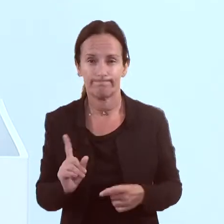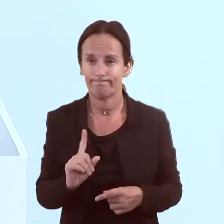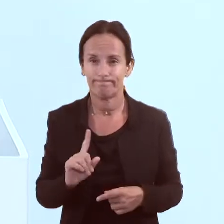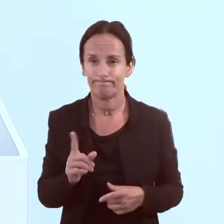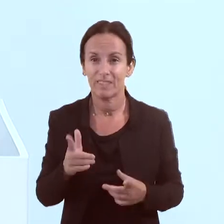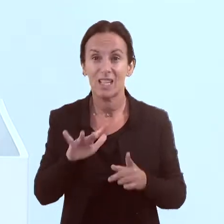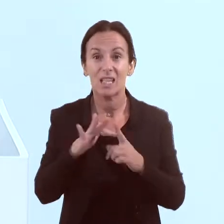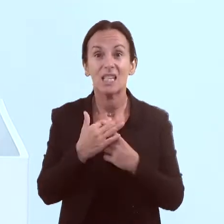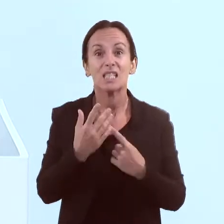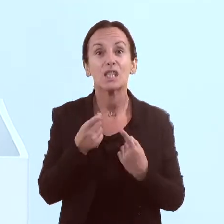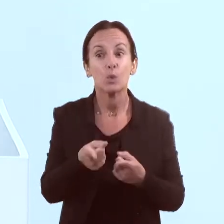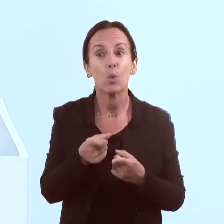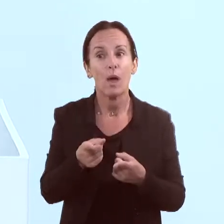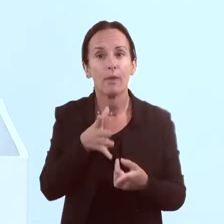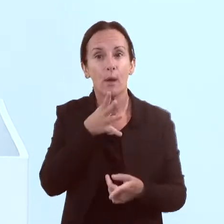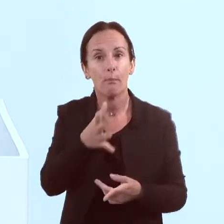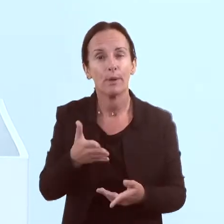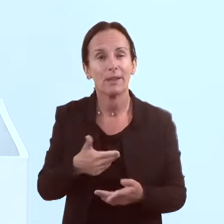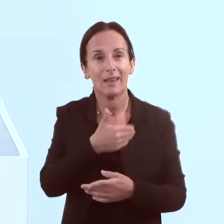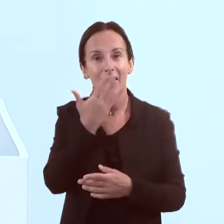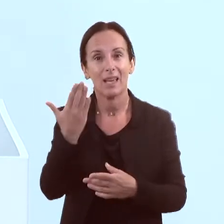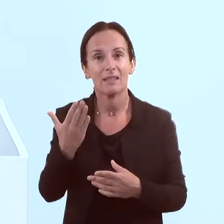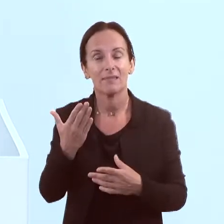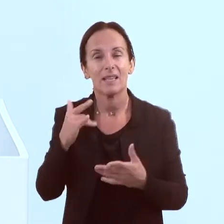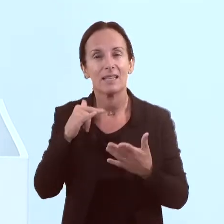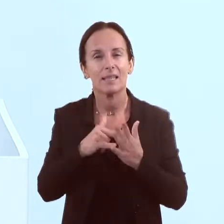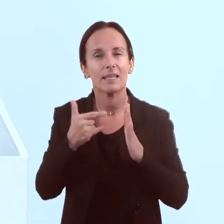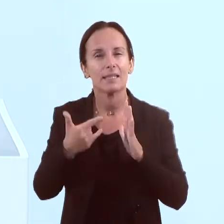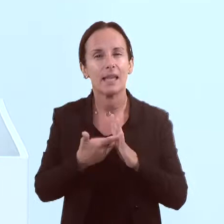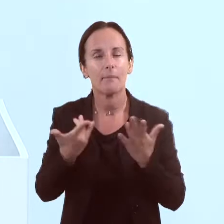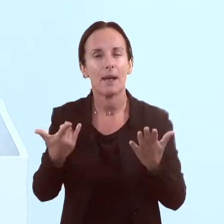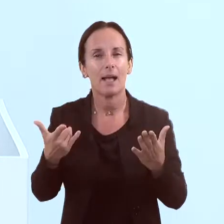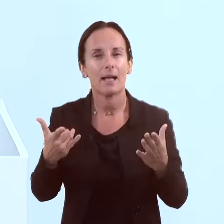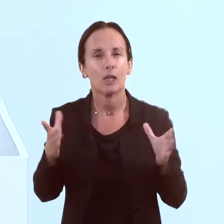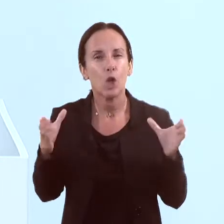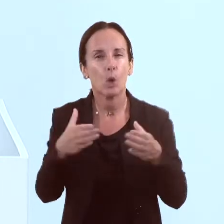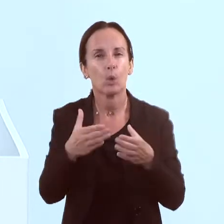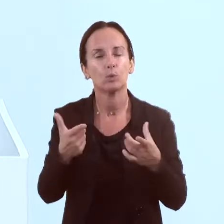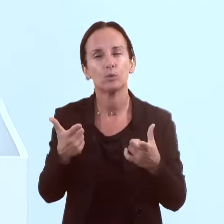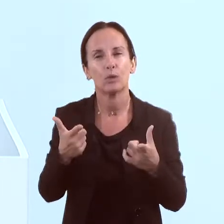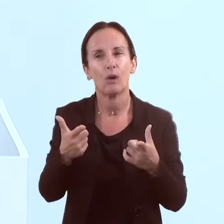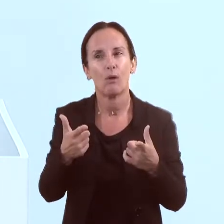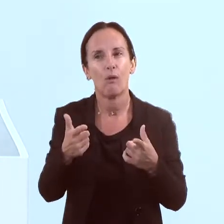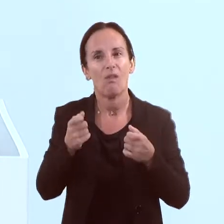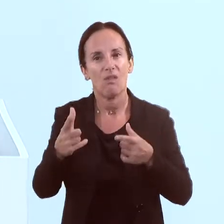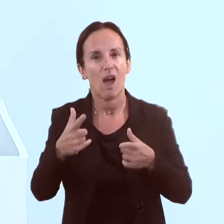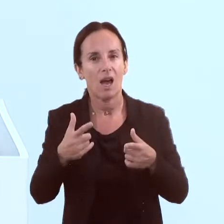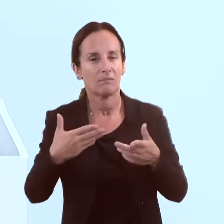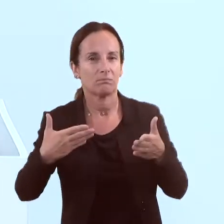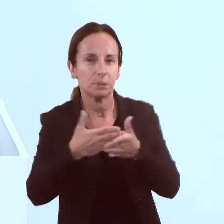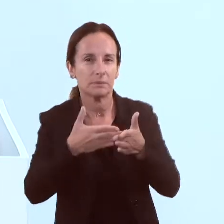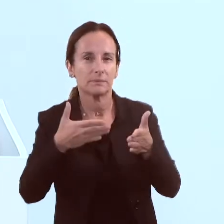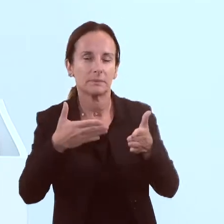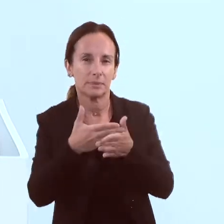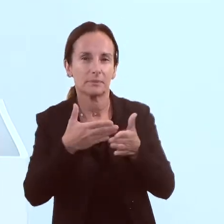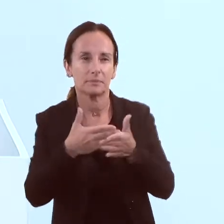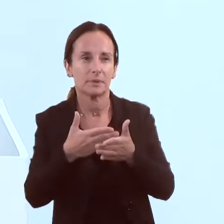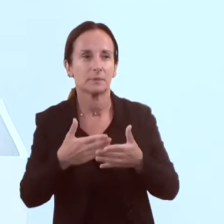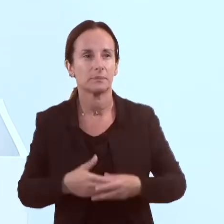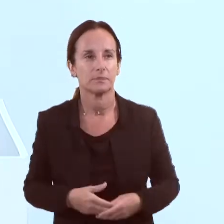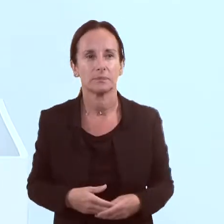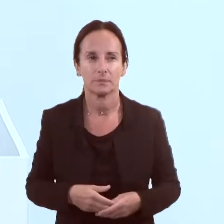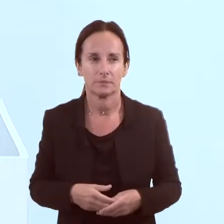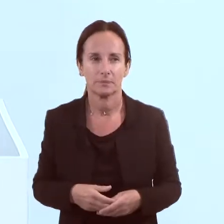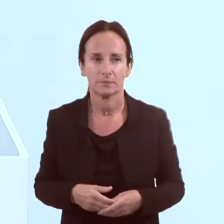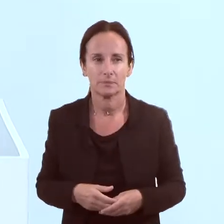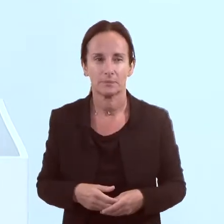se lo estamos poniendo muy complicado. El conjunto del sistema, incluso también el propio sistema de atención al sinhogarismo, con todas las limitaciones